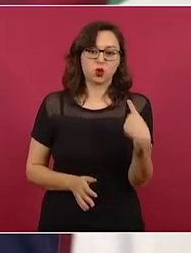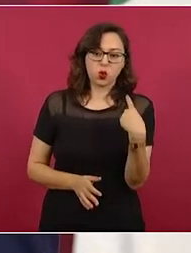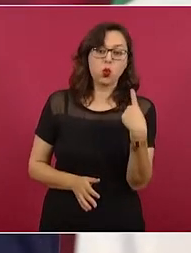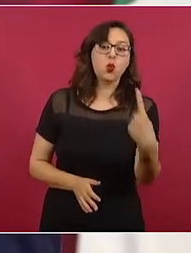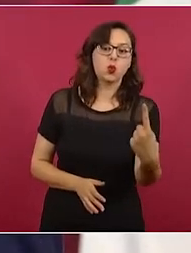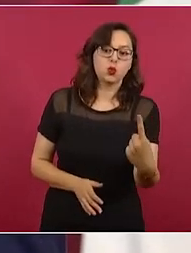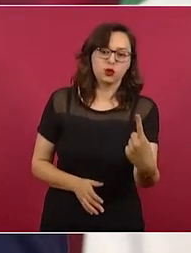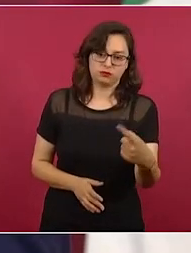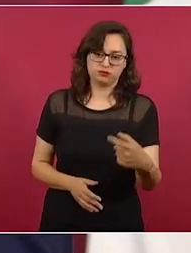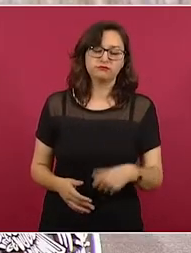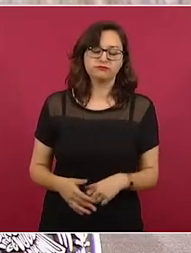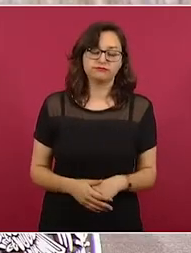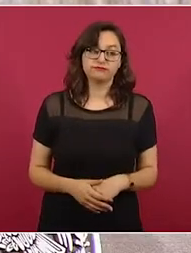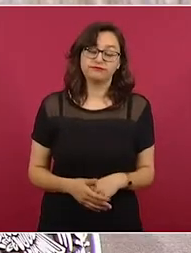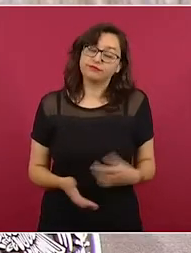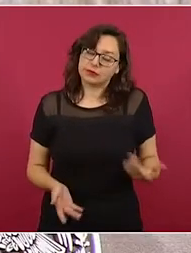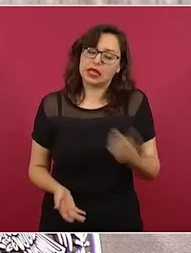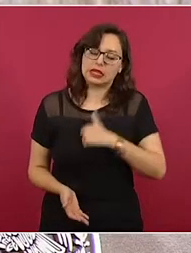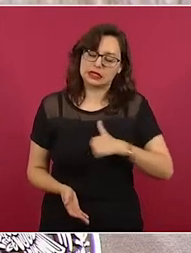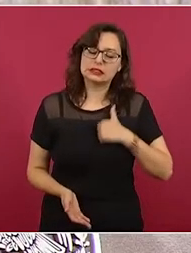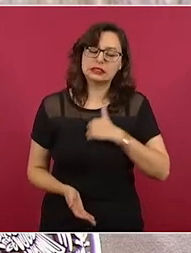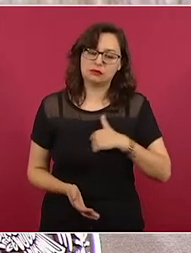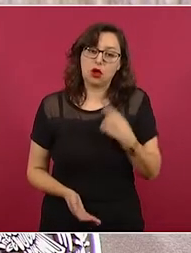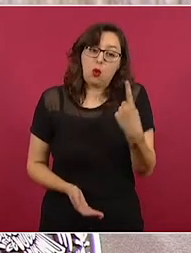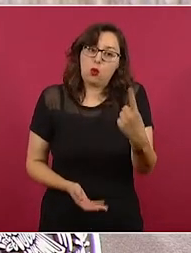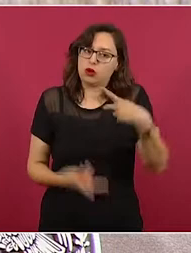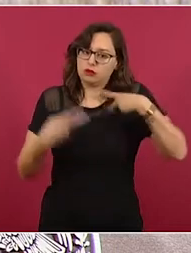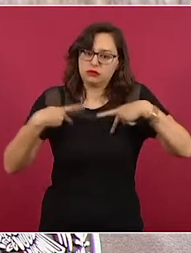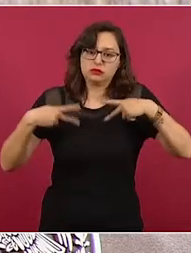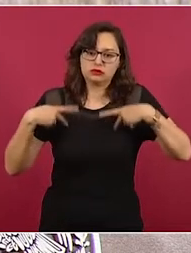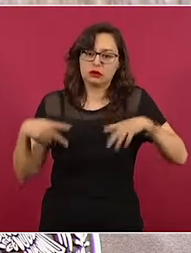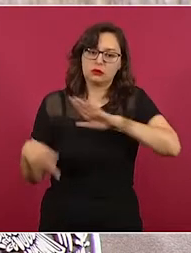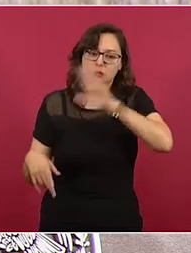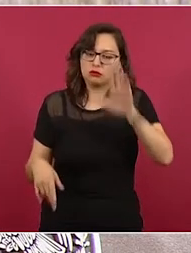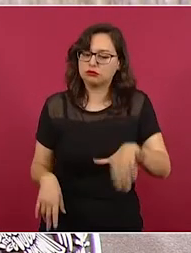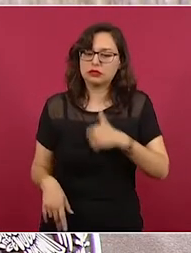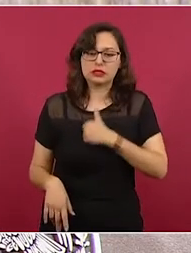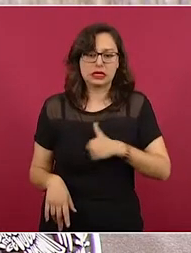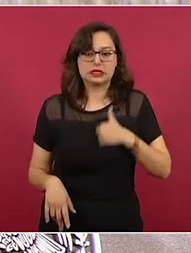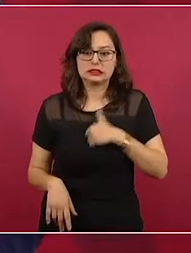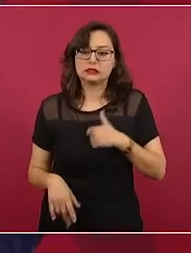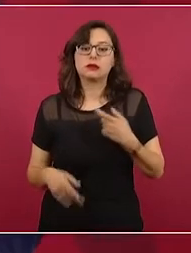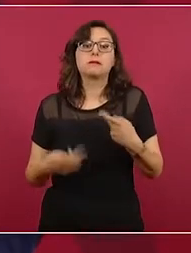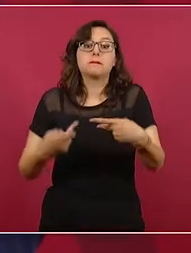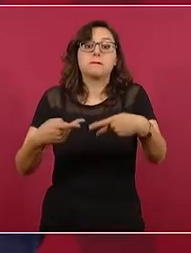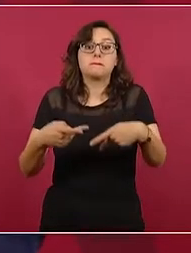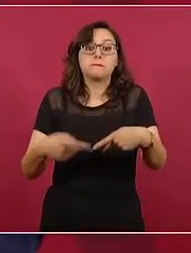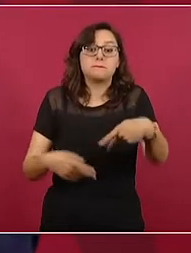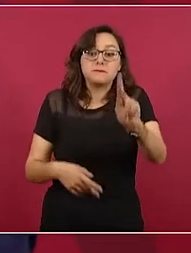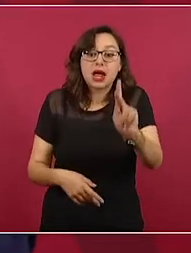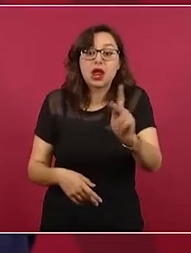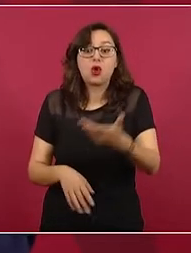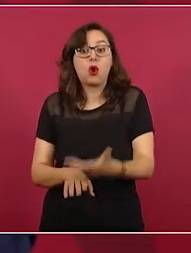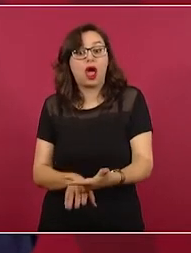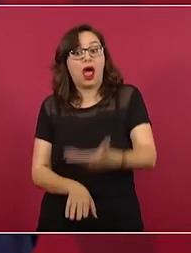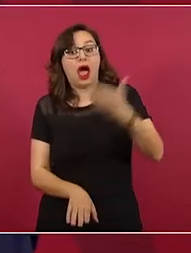queremos que nadie pierda la vida, pero imagínense las que pasamos, porque